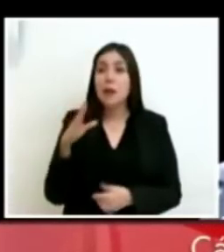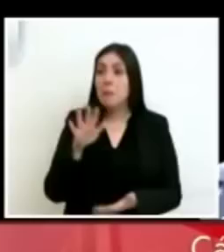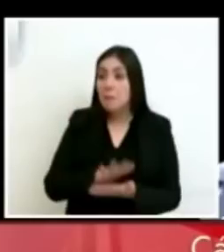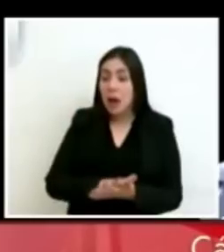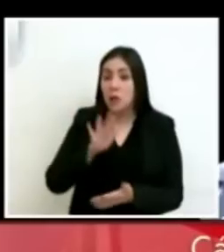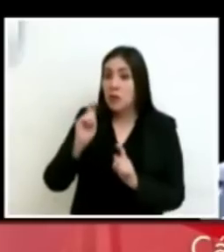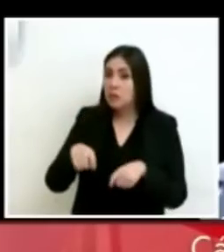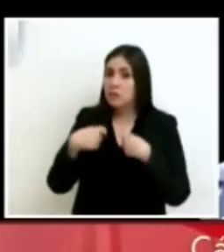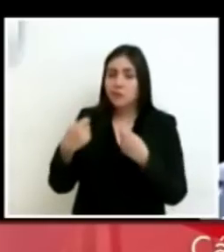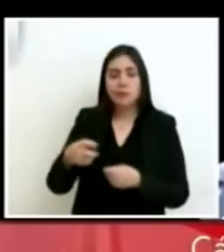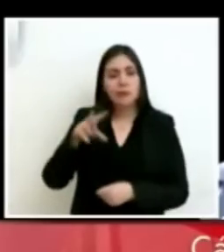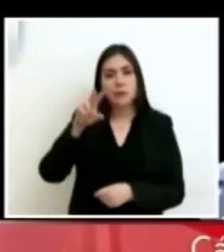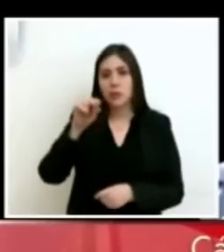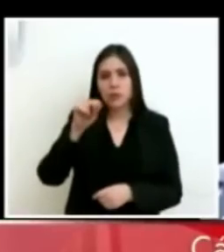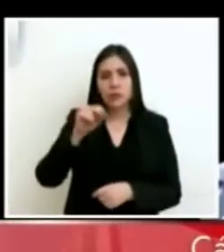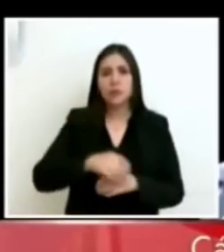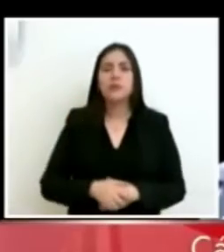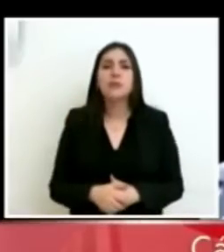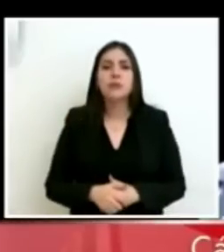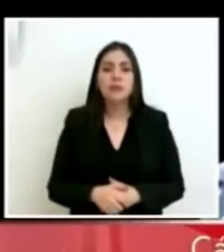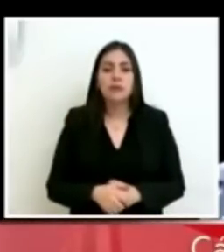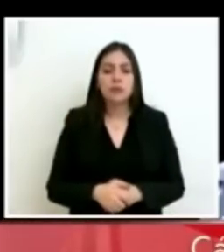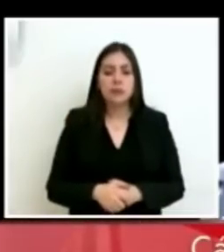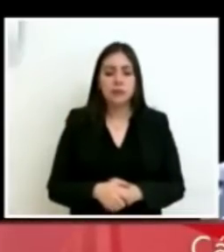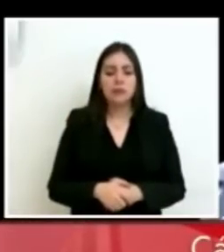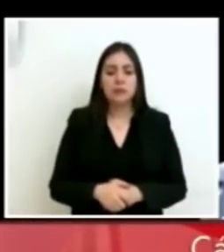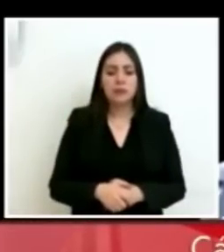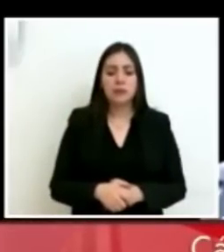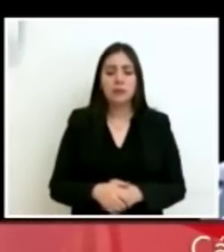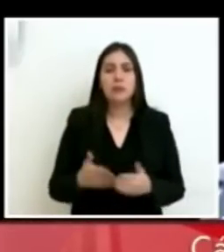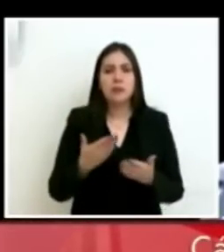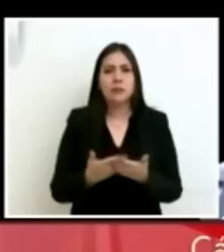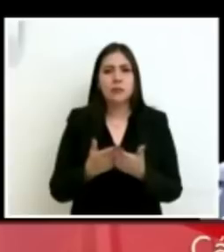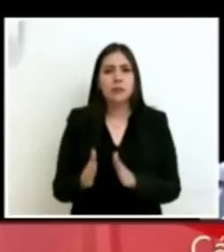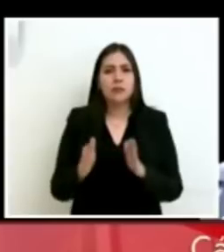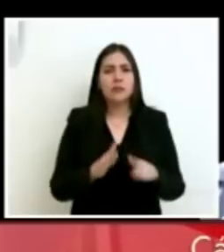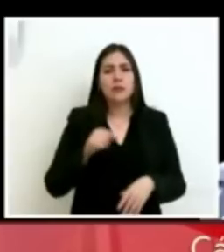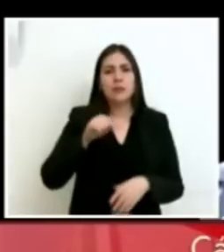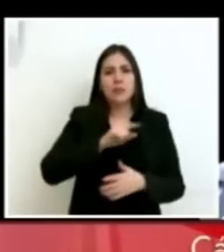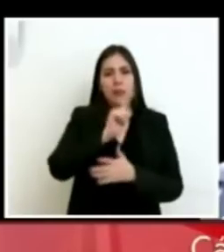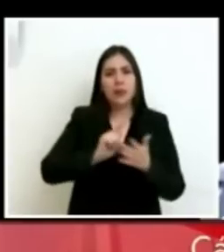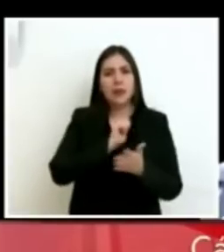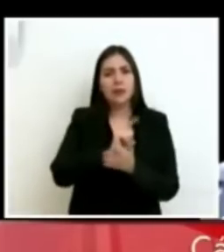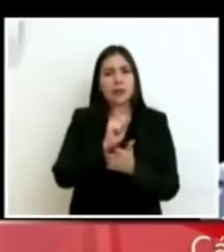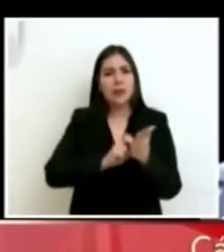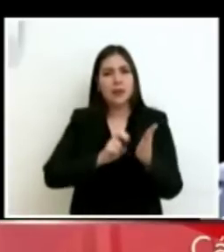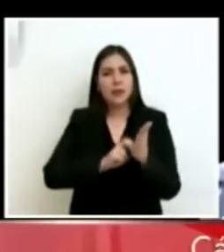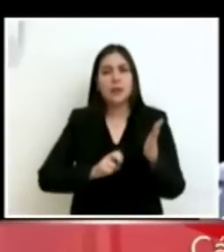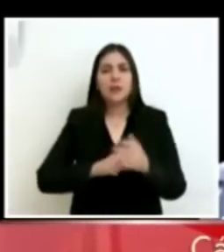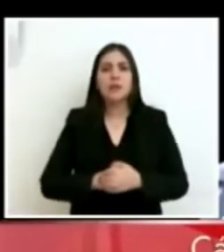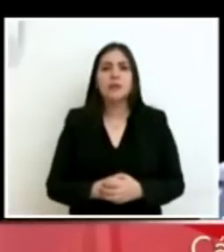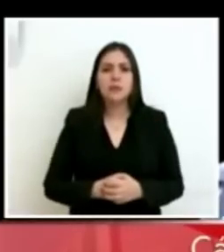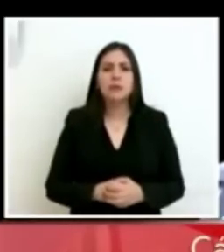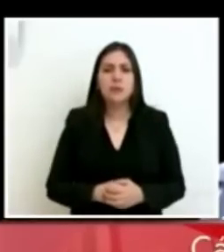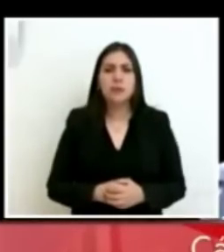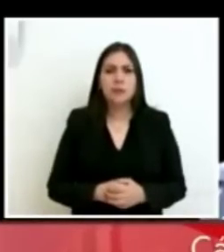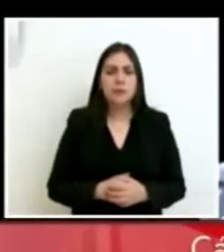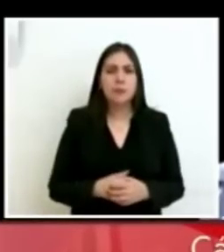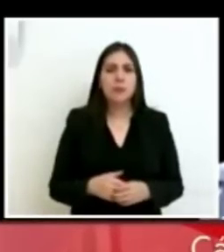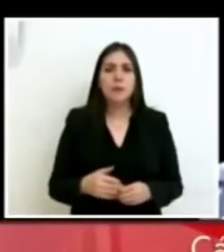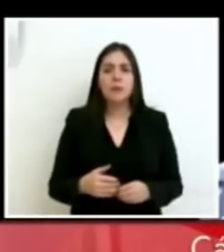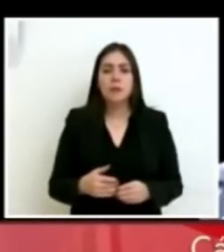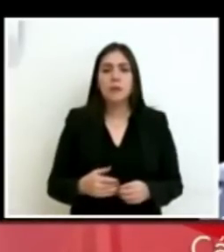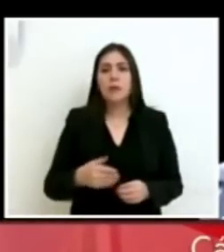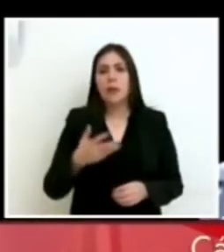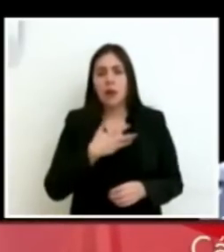calificada. Pero iremos al tema. Es una reforma con claras posiciones